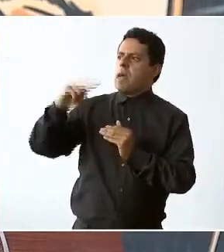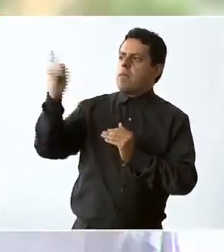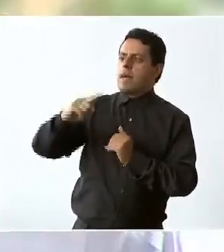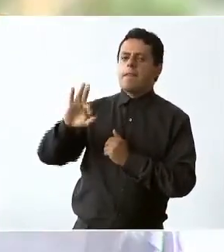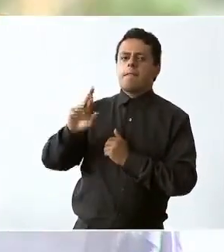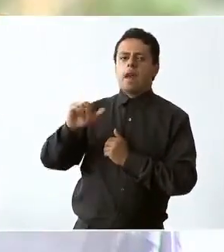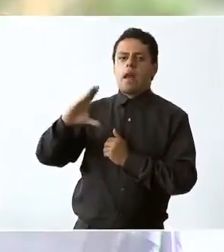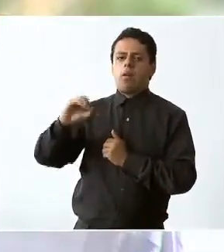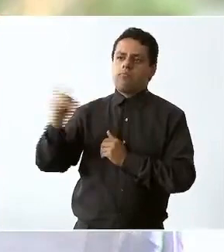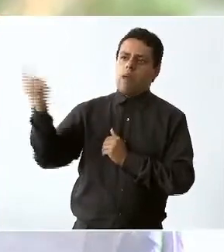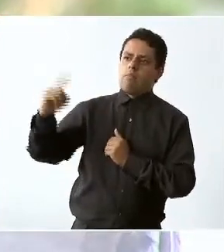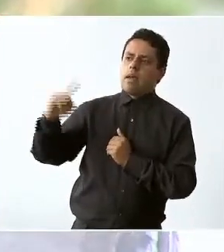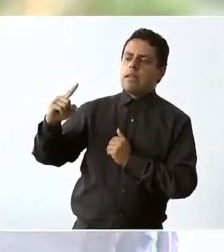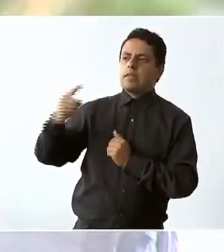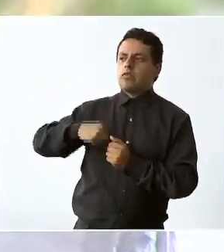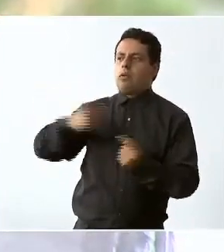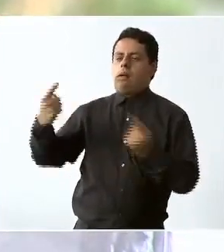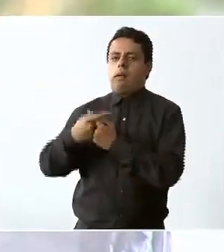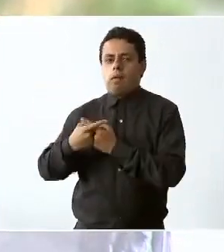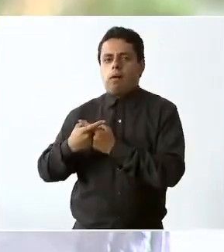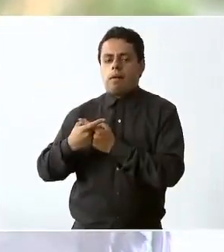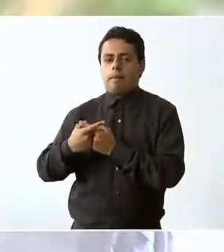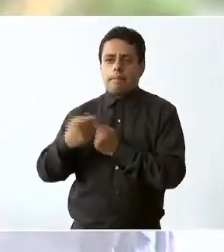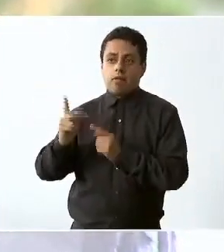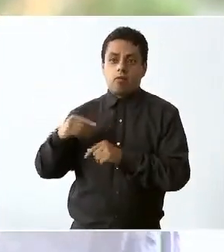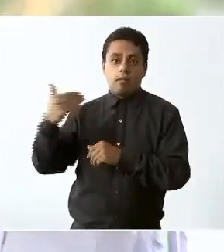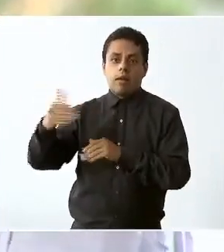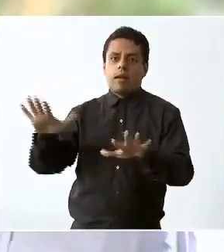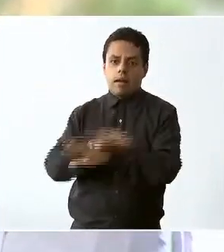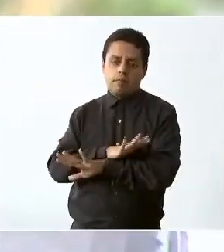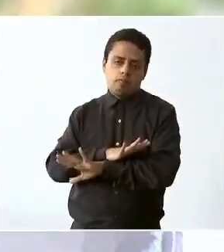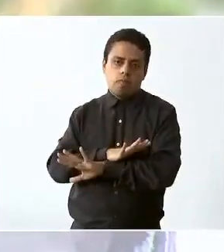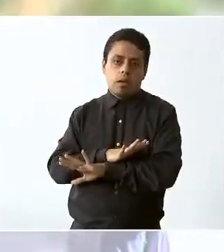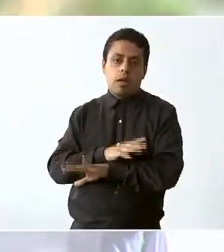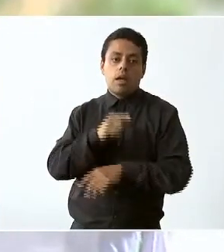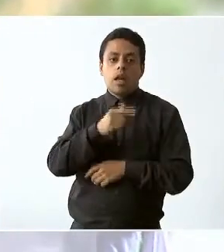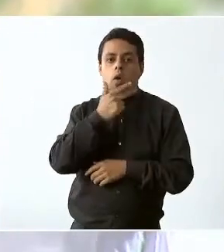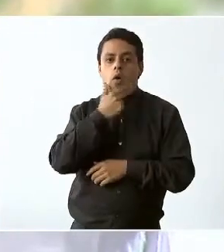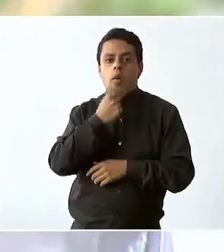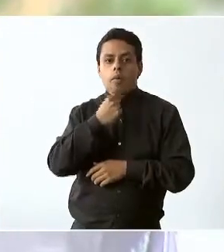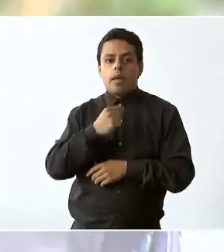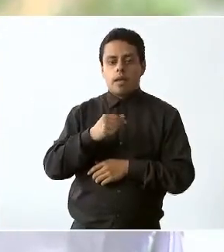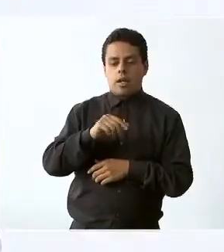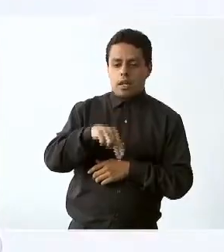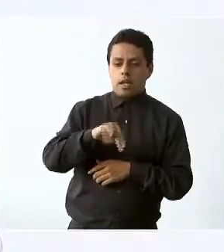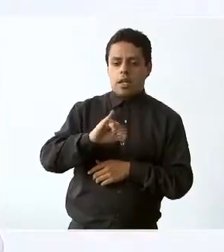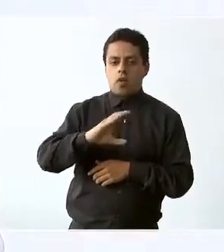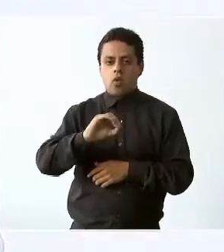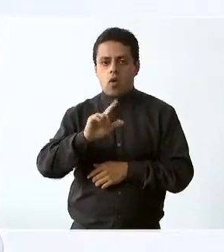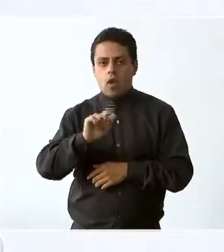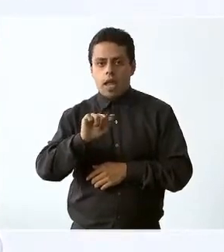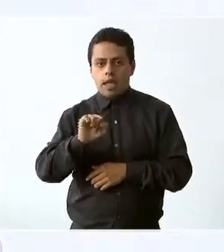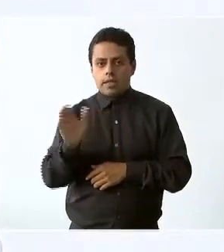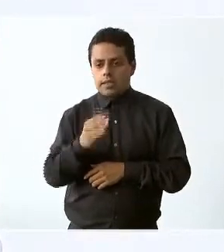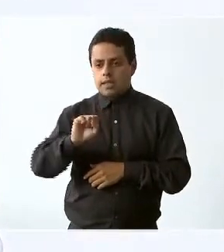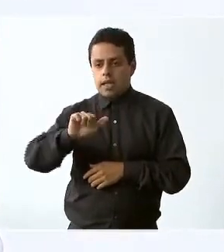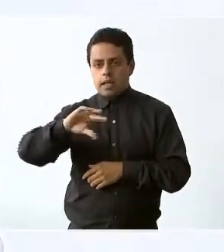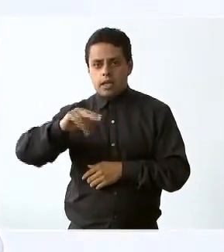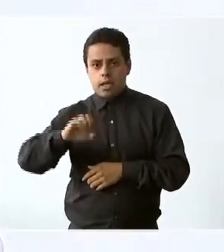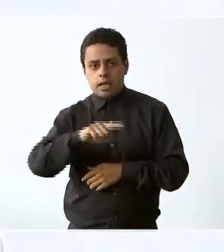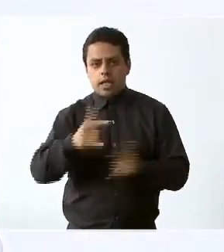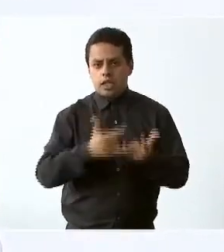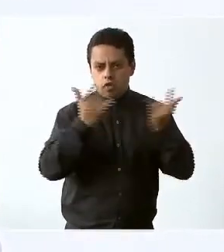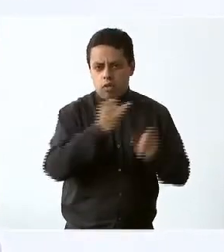franquista. Su primer director fue un exiliado, Nicolás Sánchez Albornoz, un historiador que desde